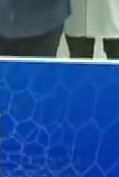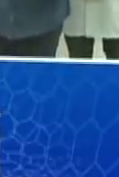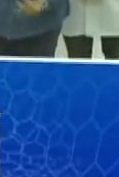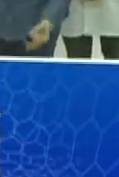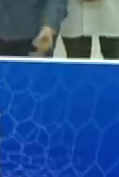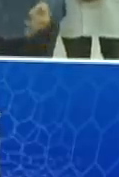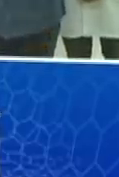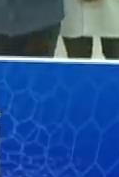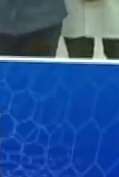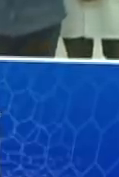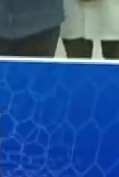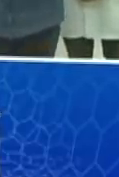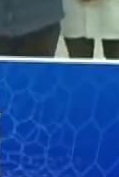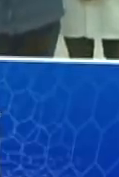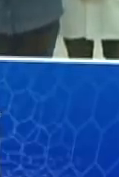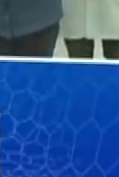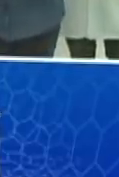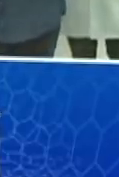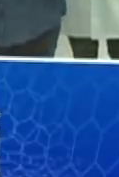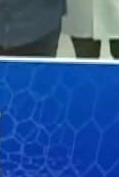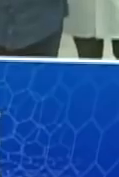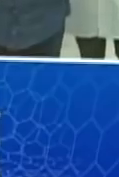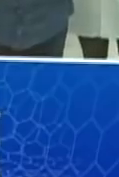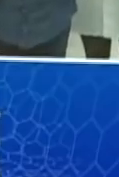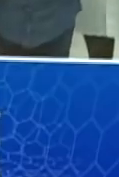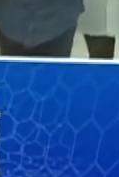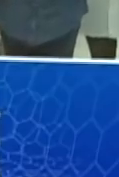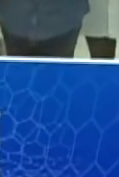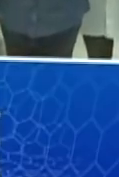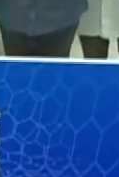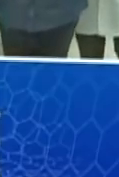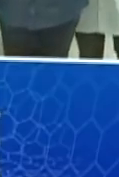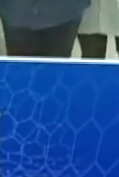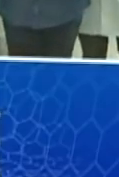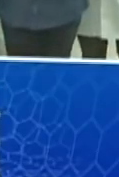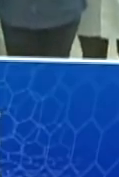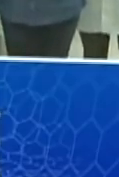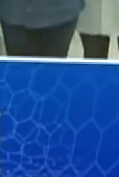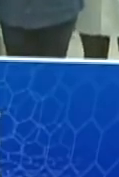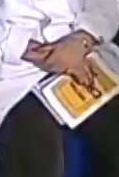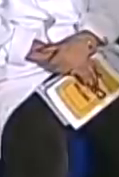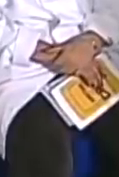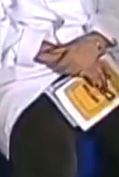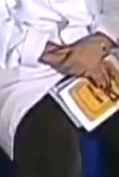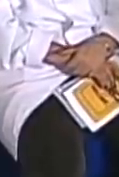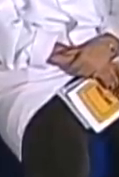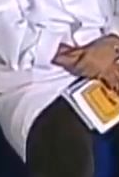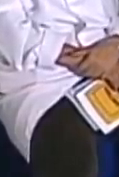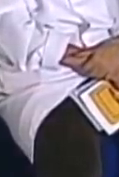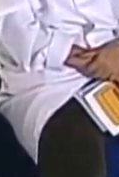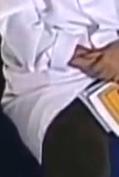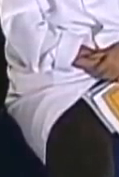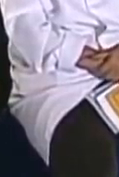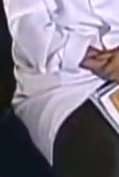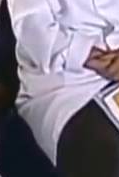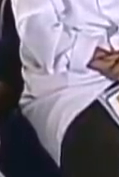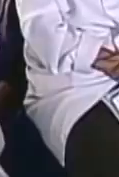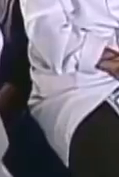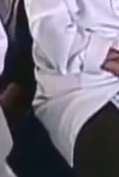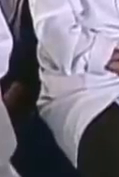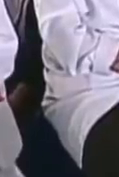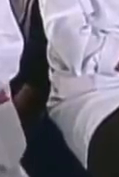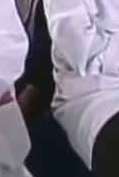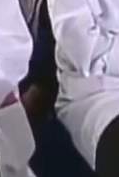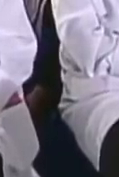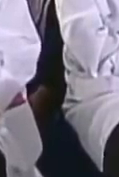Caripe del estado Monaga se lo agradece. Por último, presidente, ya, para cerrar. Usted está invitado a este municipio. Este es un municipio